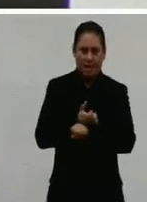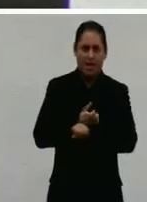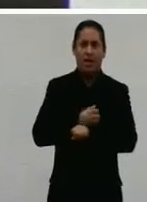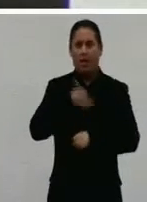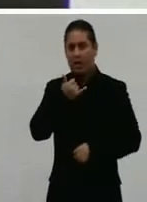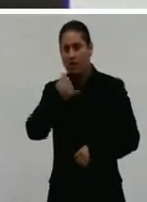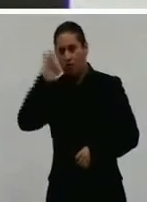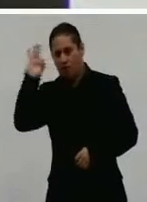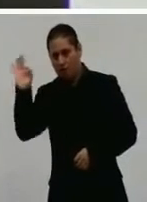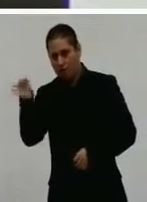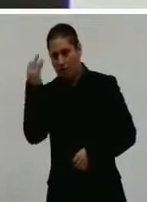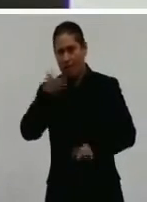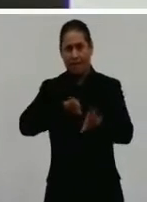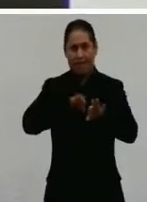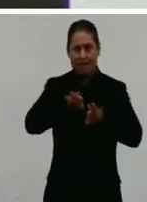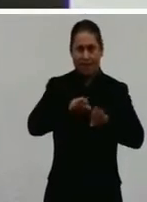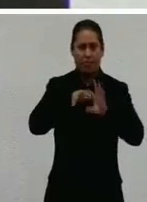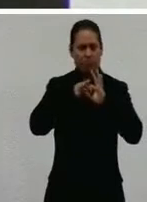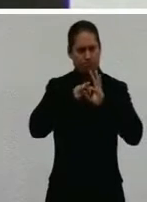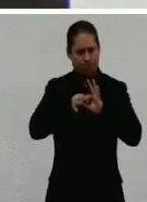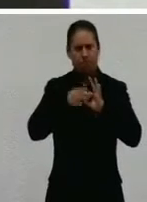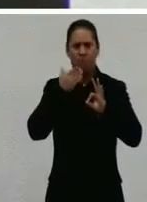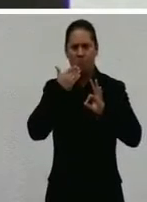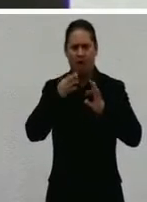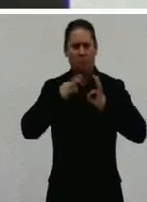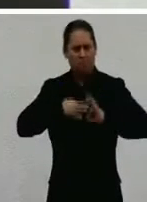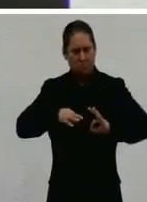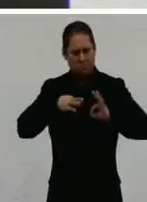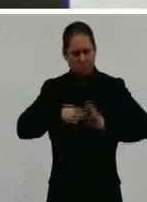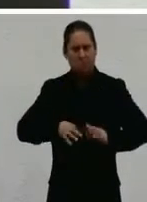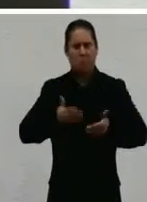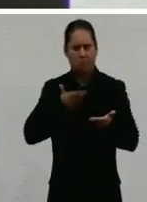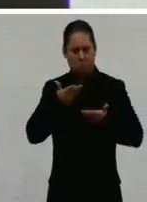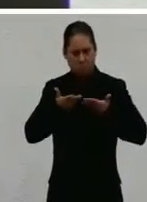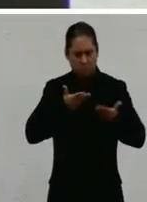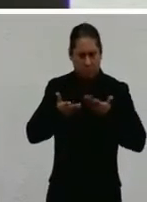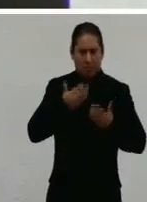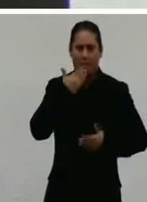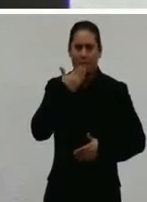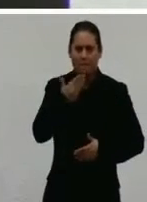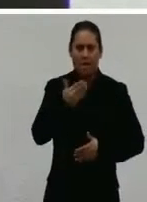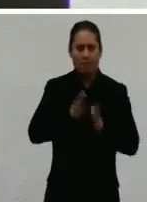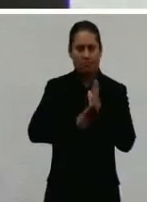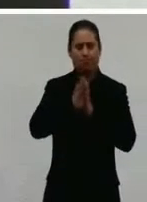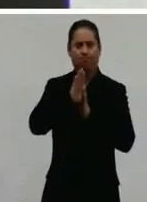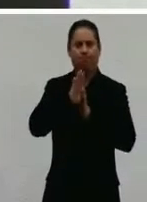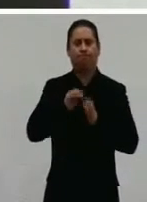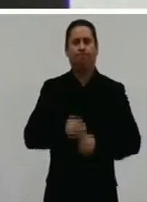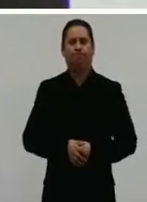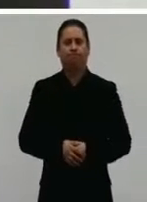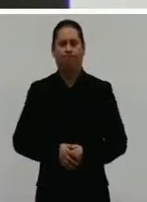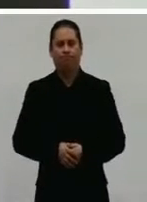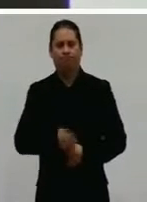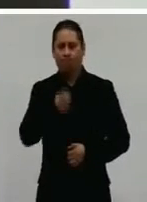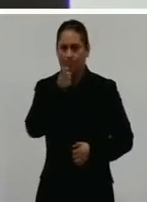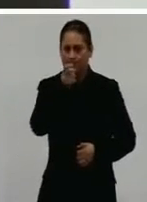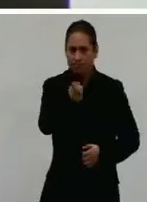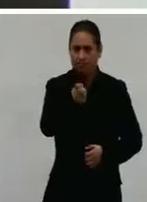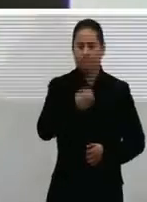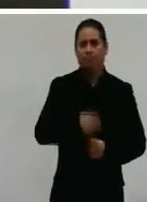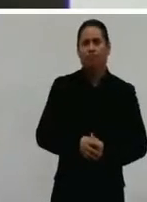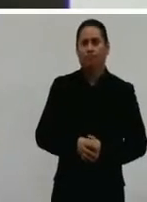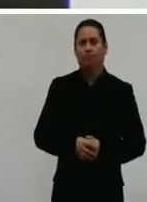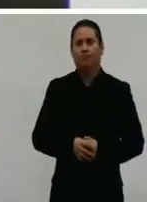federal trabajando de manera armoniosa y privilegiando el bienestar común aquí reiteramos